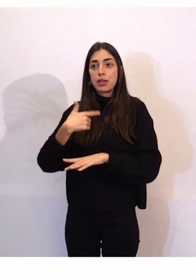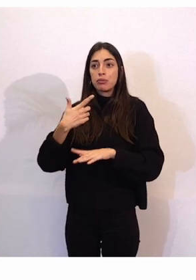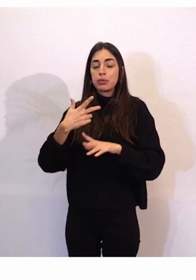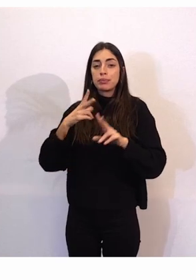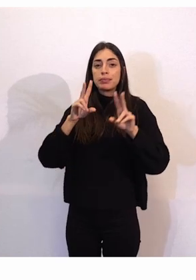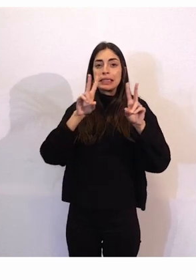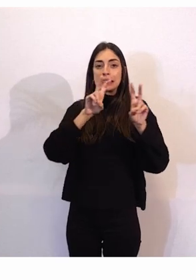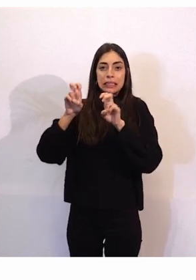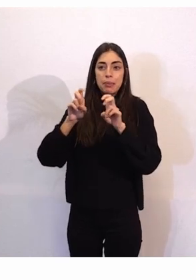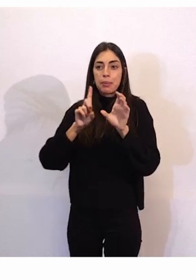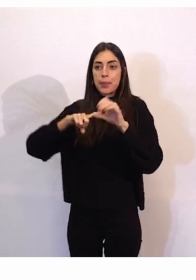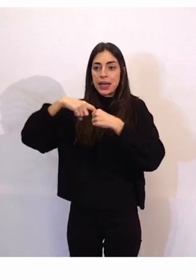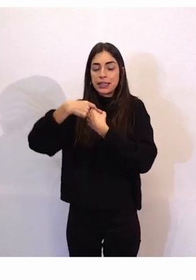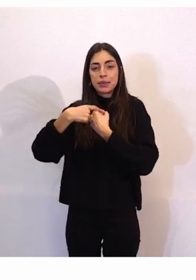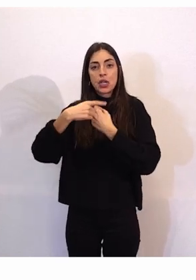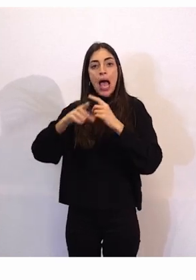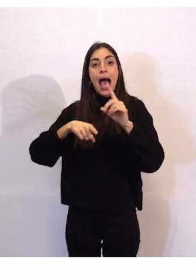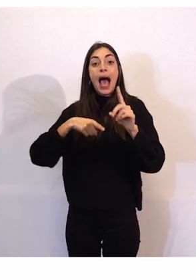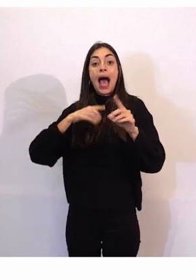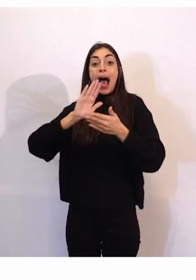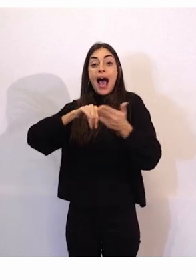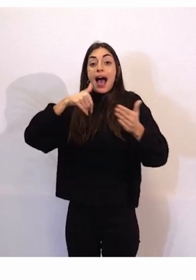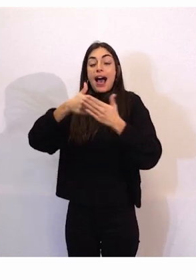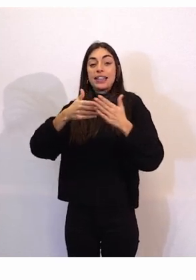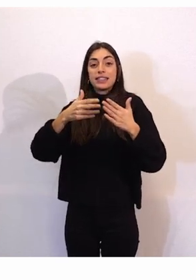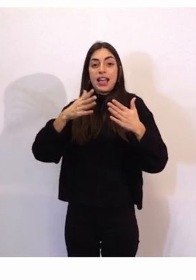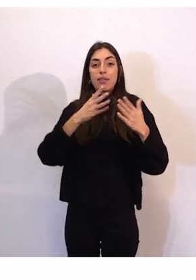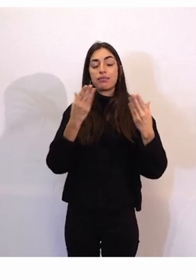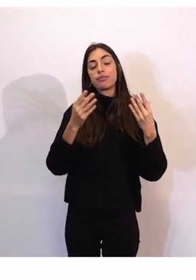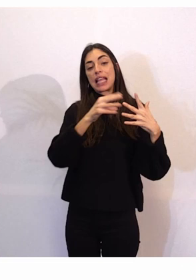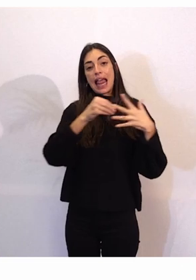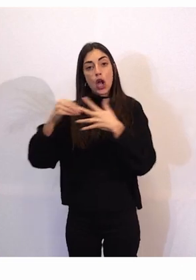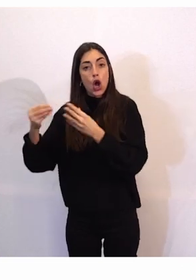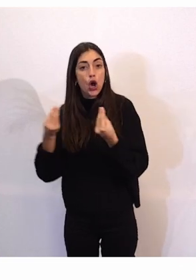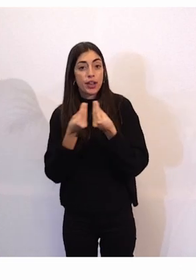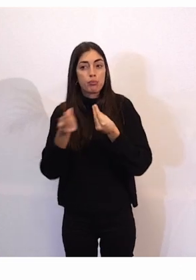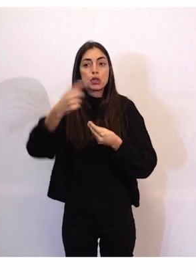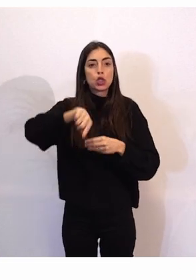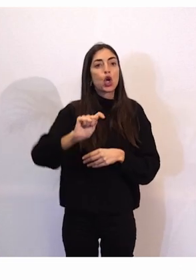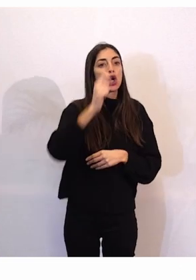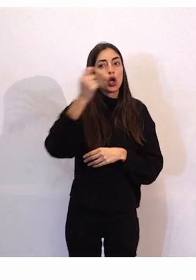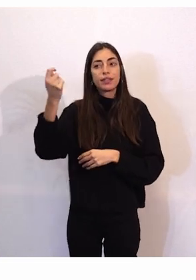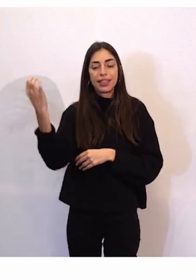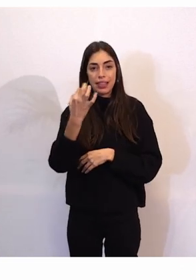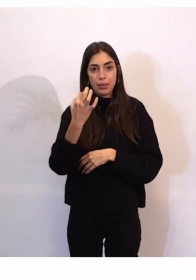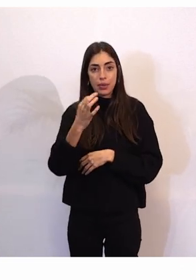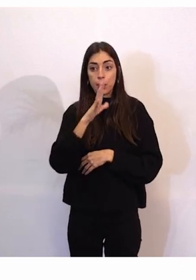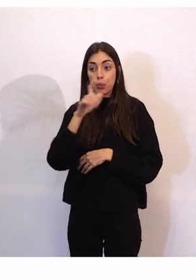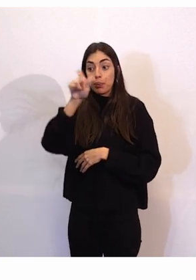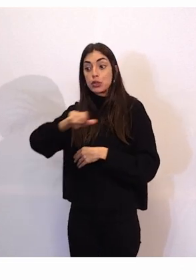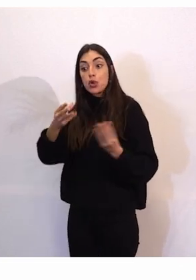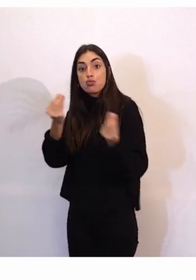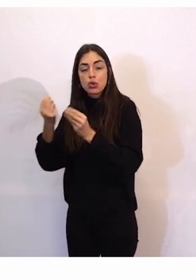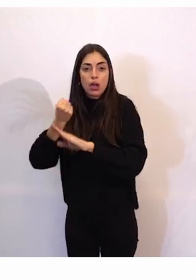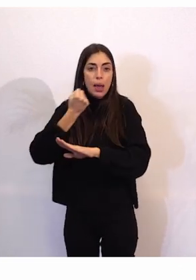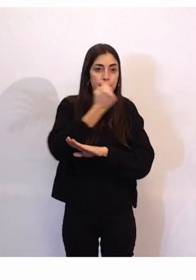participación que hay hasta llegar al coliderazgo los tenéis que conseguir vosotros. Hay muchas personas que os estamos apoyando,